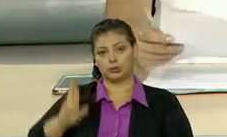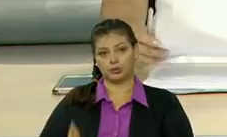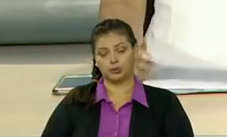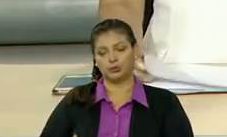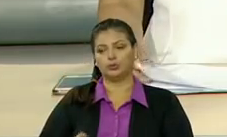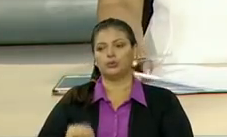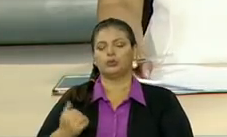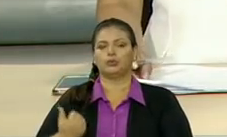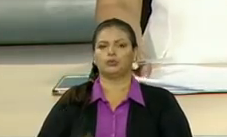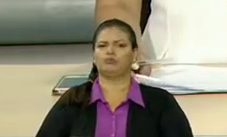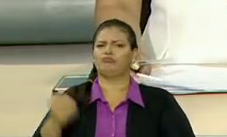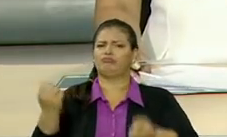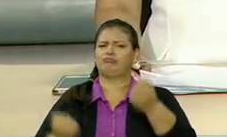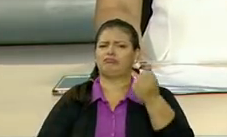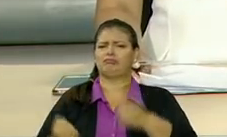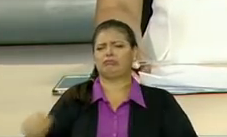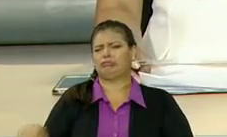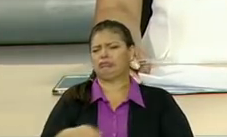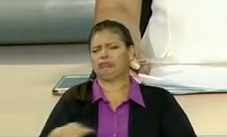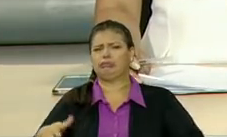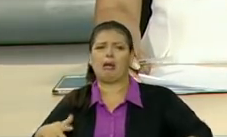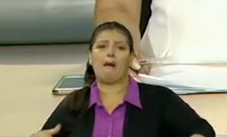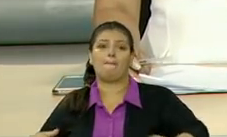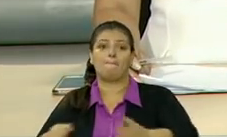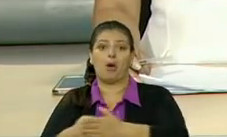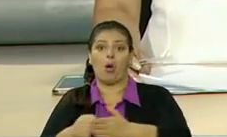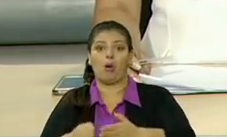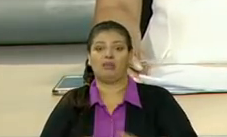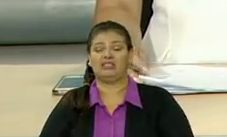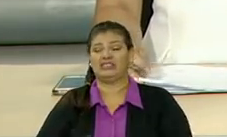por el irrespeto a las señales de tránsito.